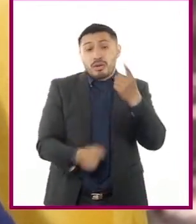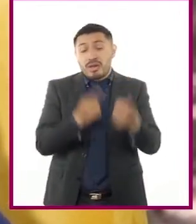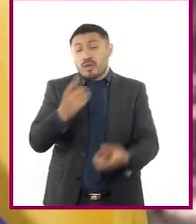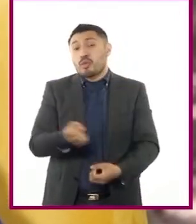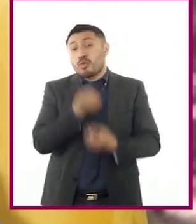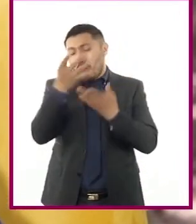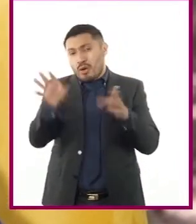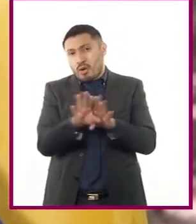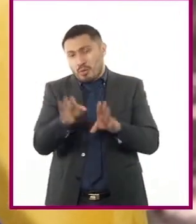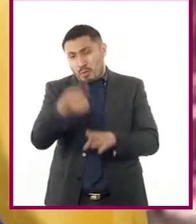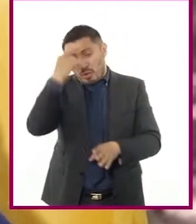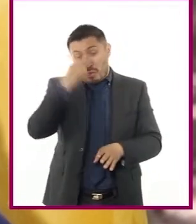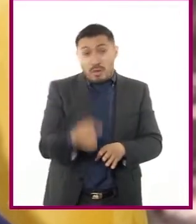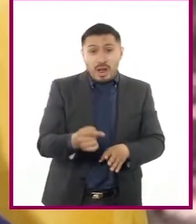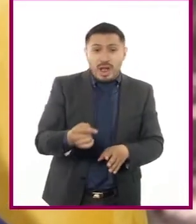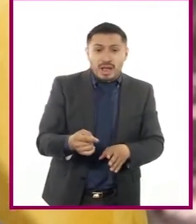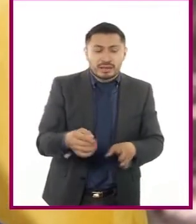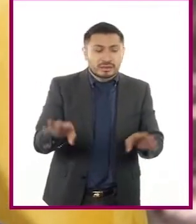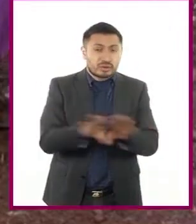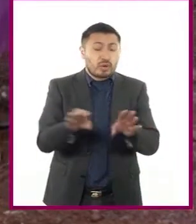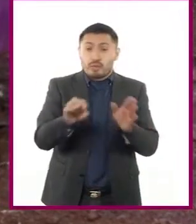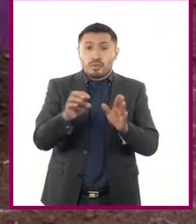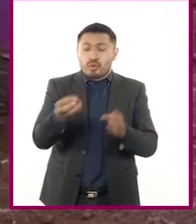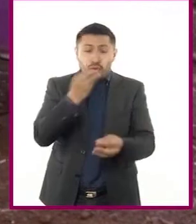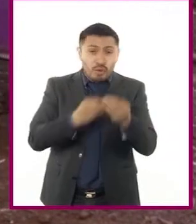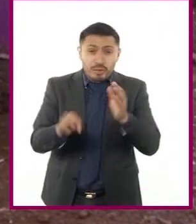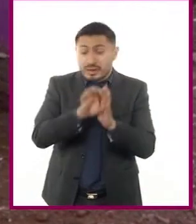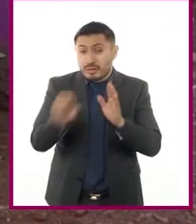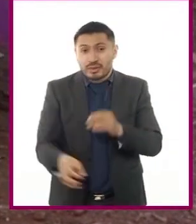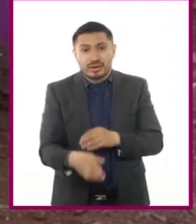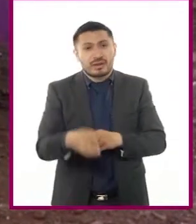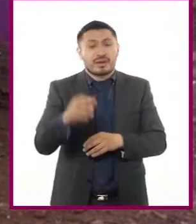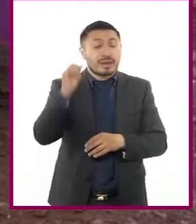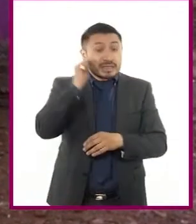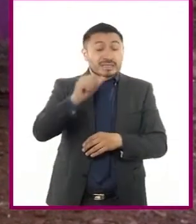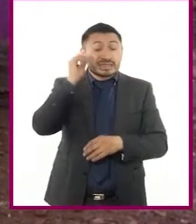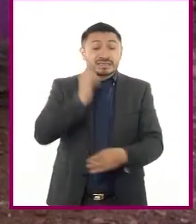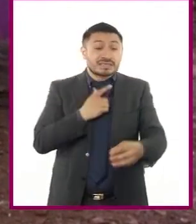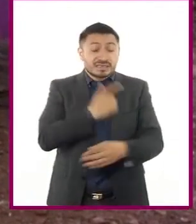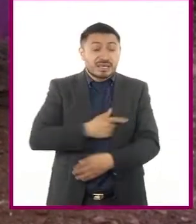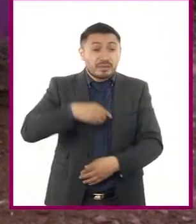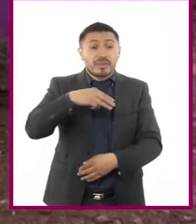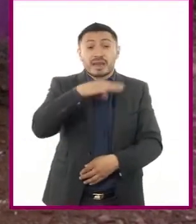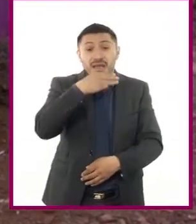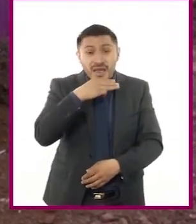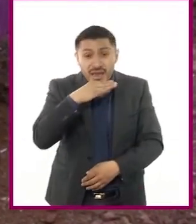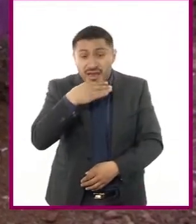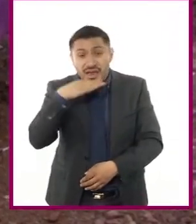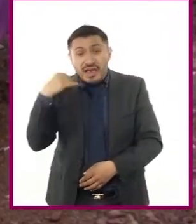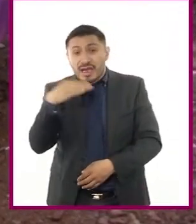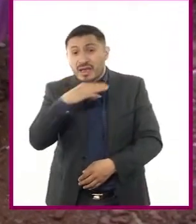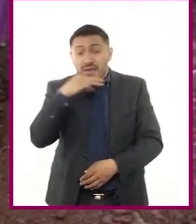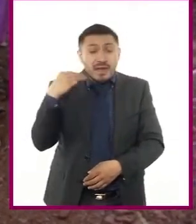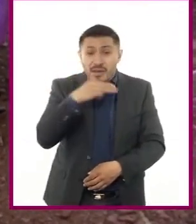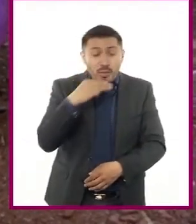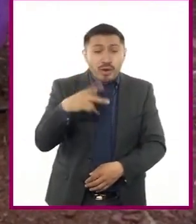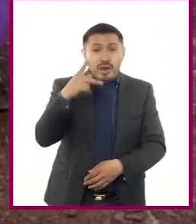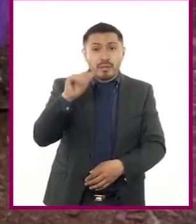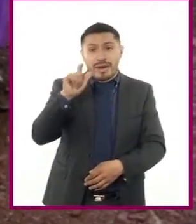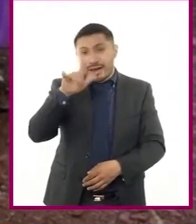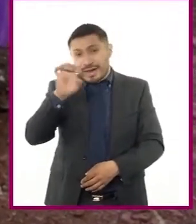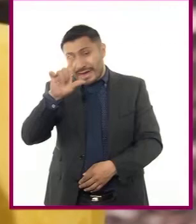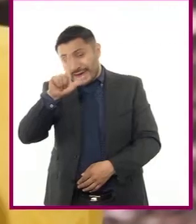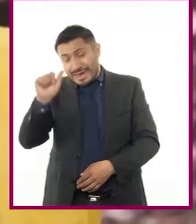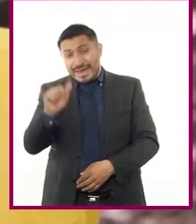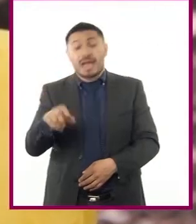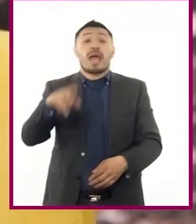más propicios para uno. Es como la comida también. No te puede gustar siempre o el mole o la paella, ¿no? A veces te gusta una cosa, a